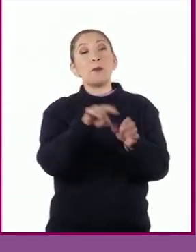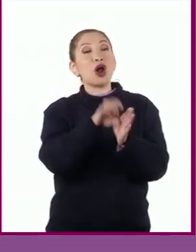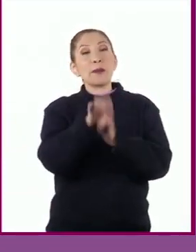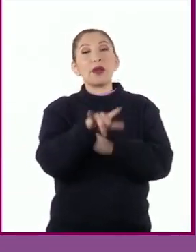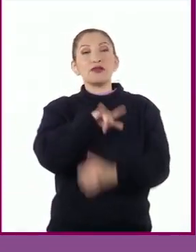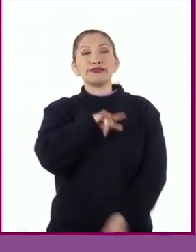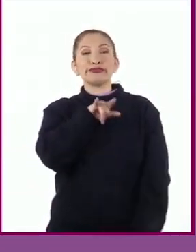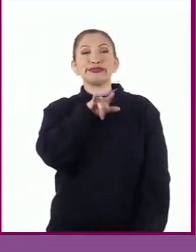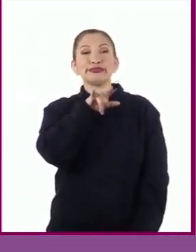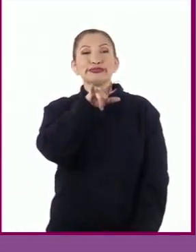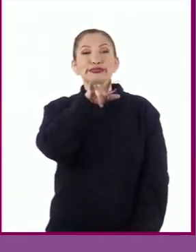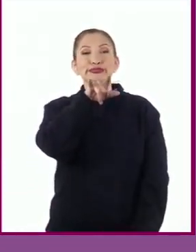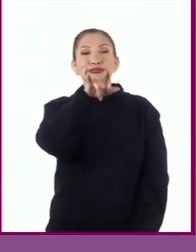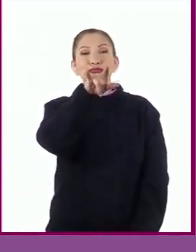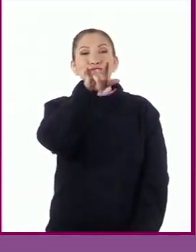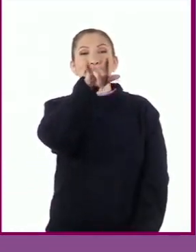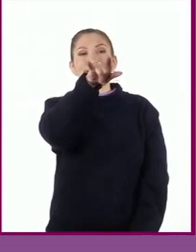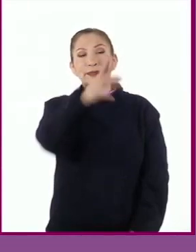espacial.